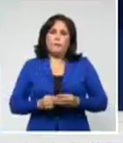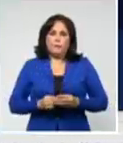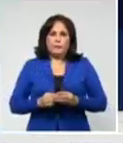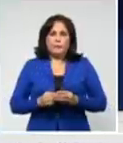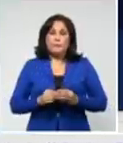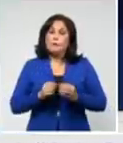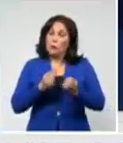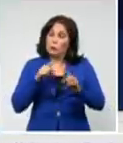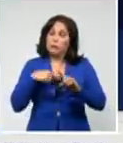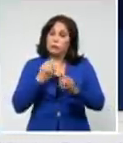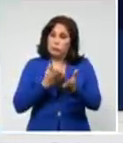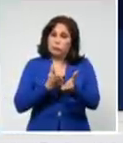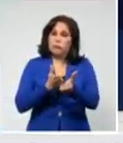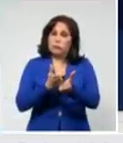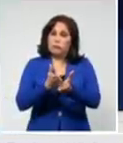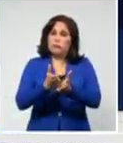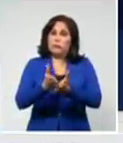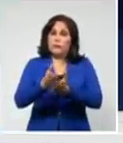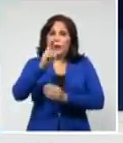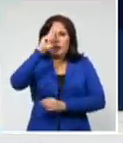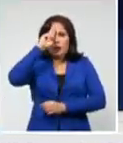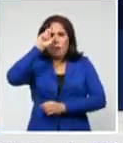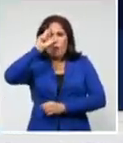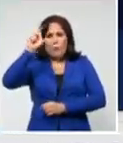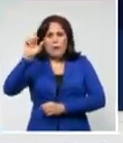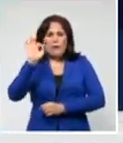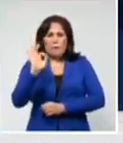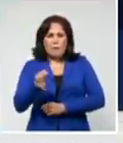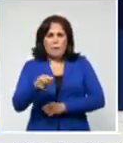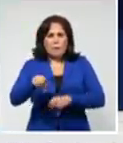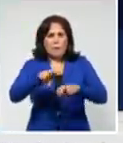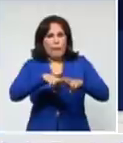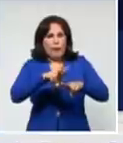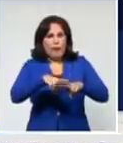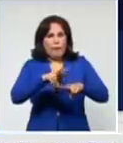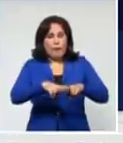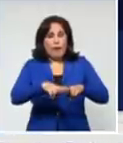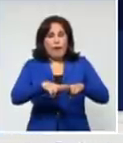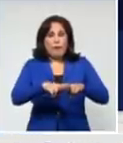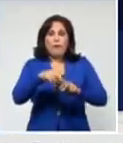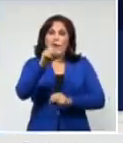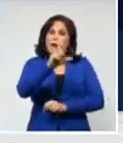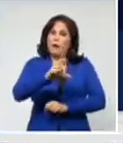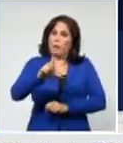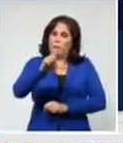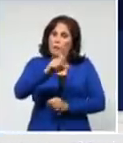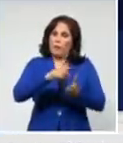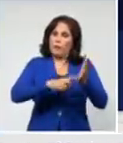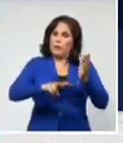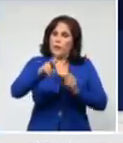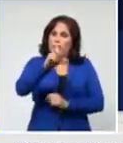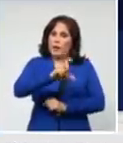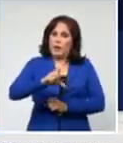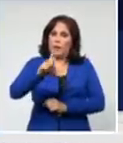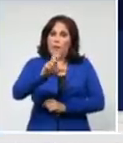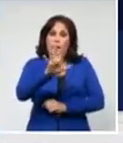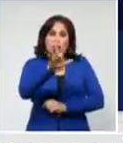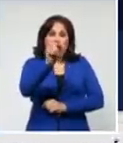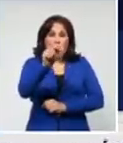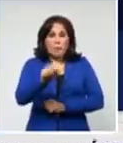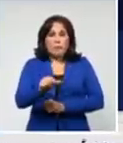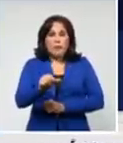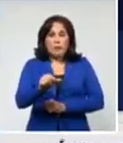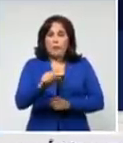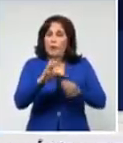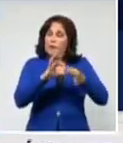Mantenemos en hospitales de La Habana, de Camagüey, 5 pacientes en estado